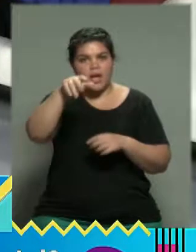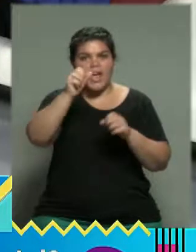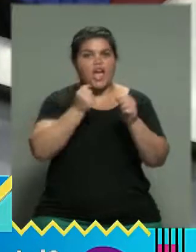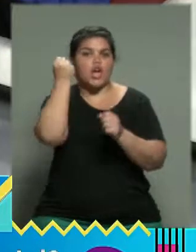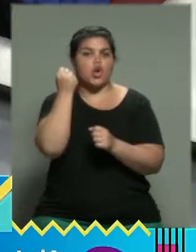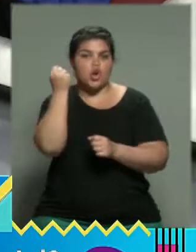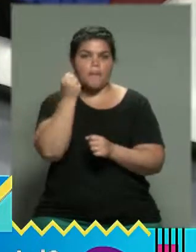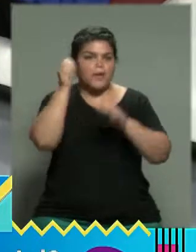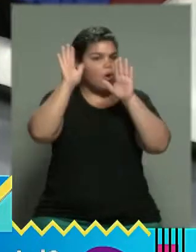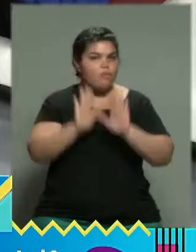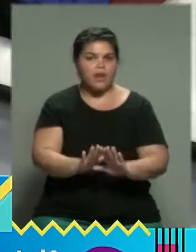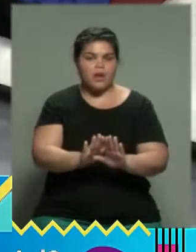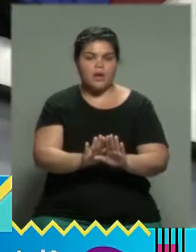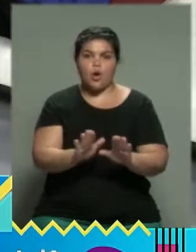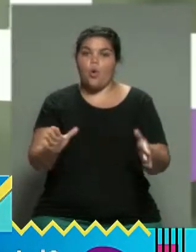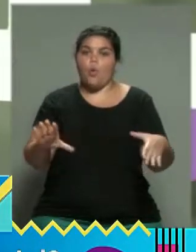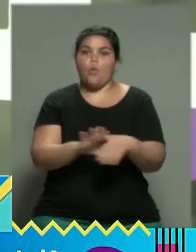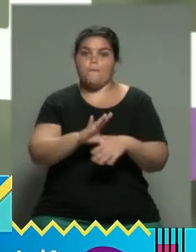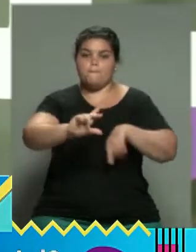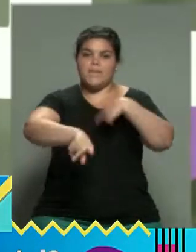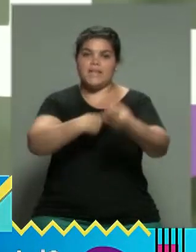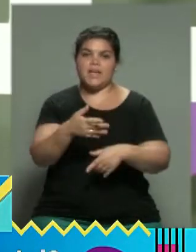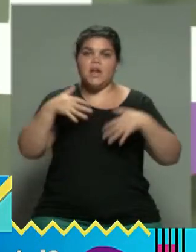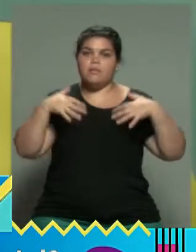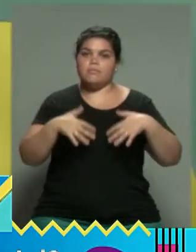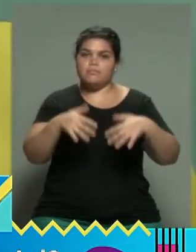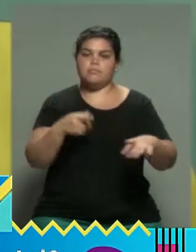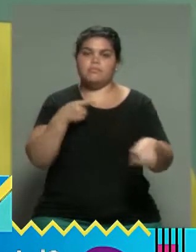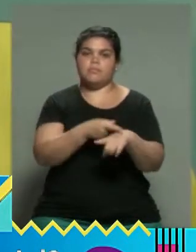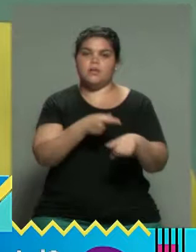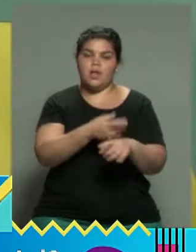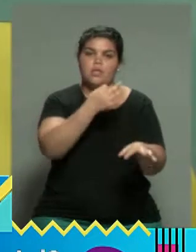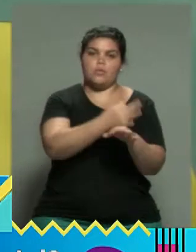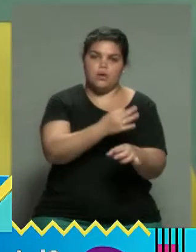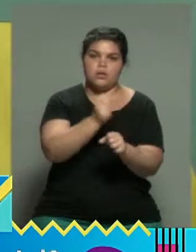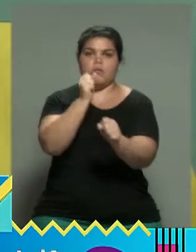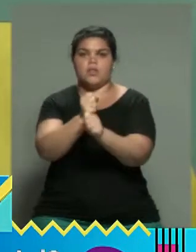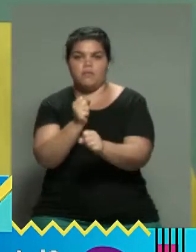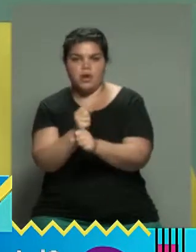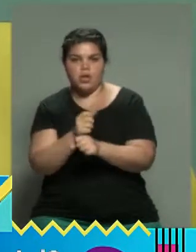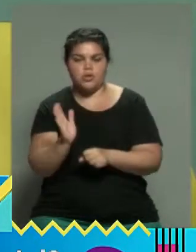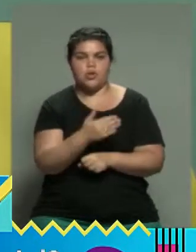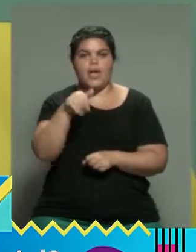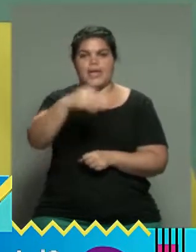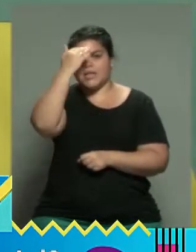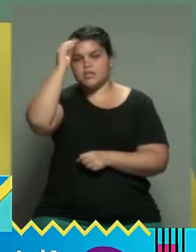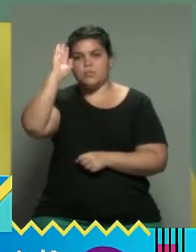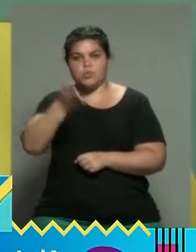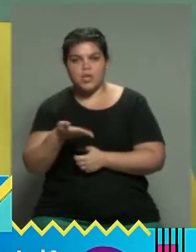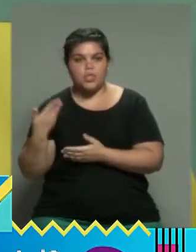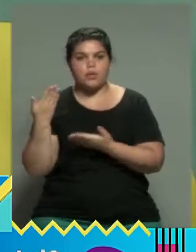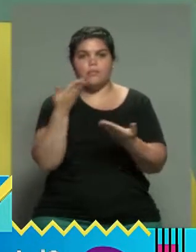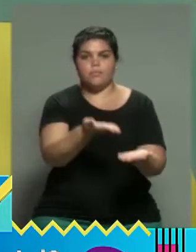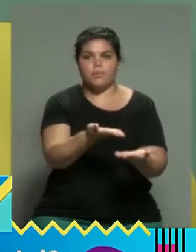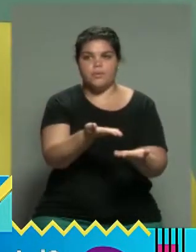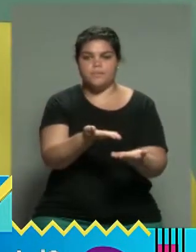justamente mañana hay una marcha de protesta de los trabajadores, sectores educativos. El gobierno está proponiendo un 15%, por ejemplo, para ir con cuestiones